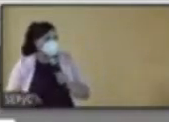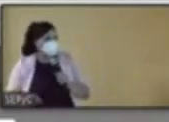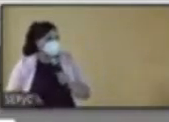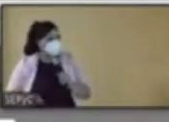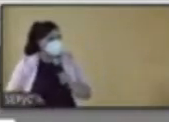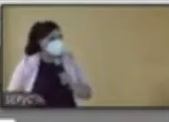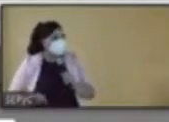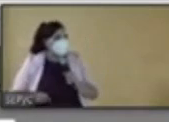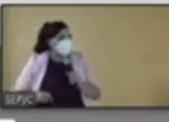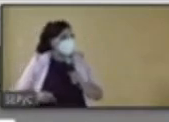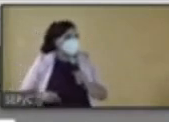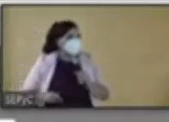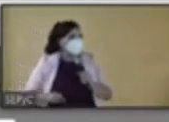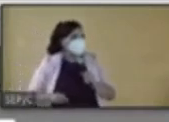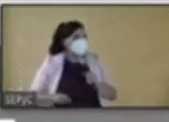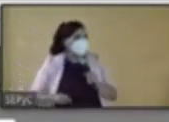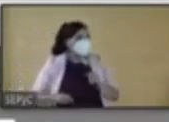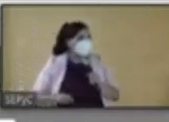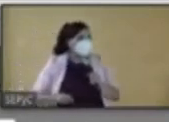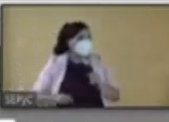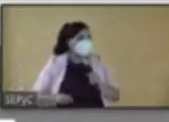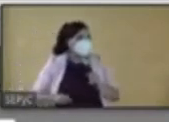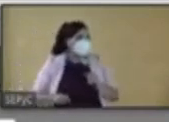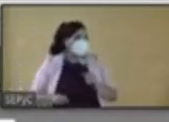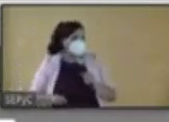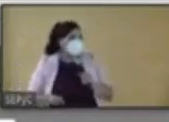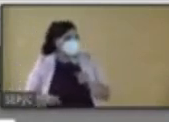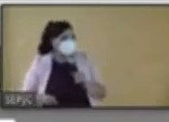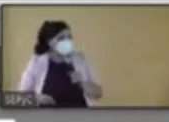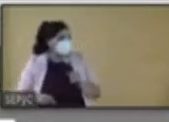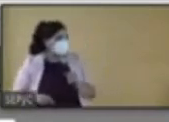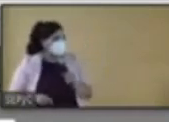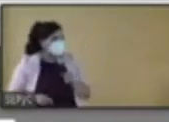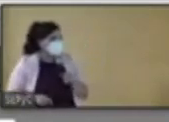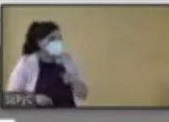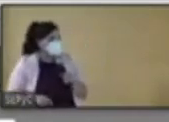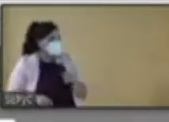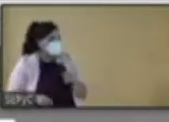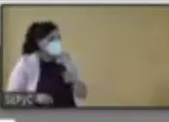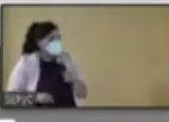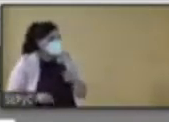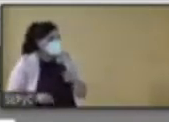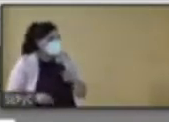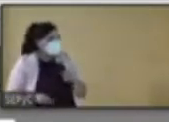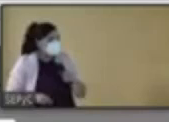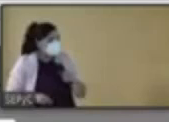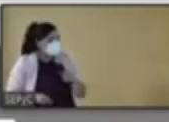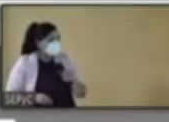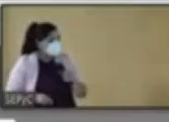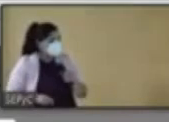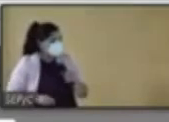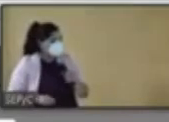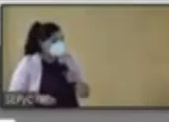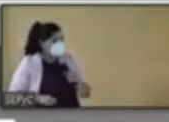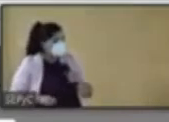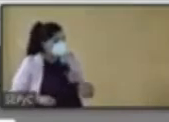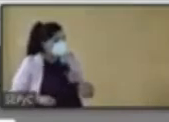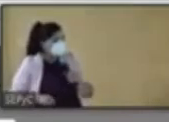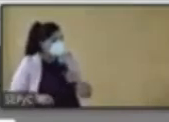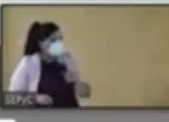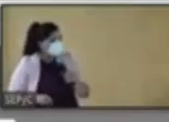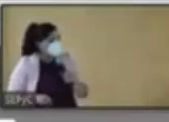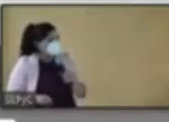persona física, e identificar la denominación o razón social de este, así como su RFC y el país donde